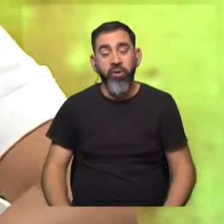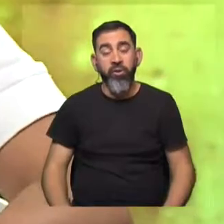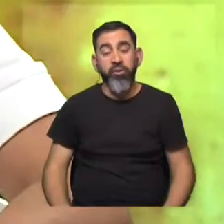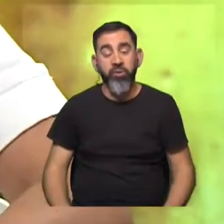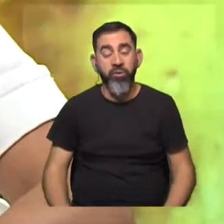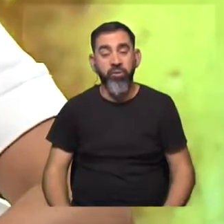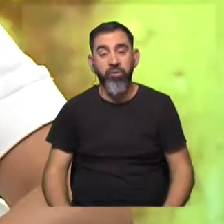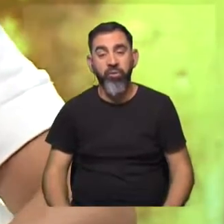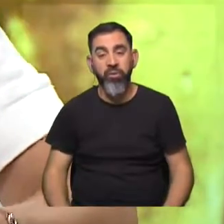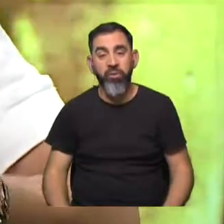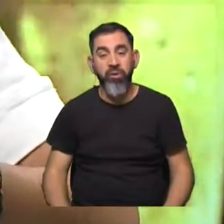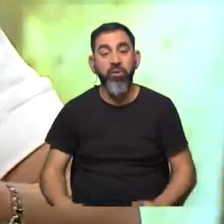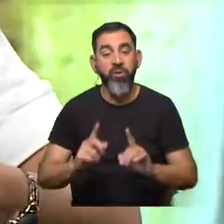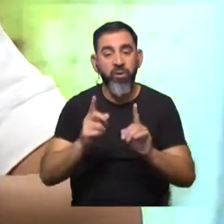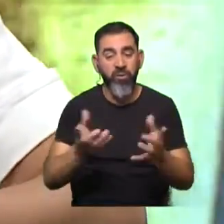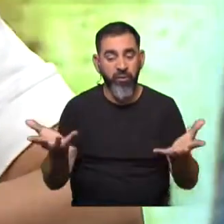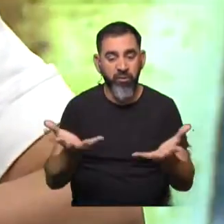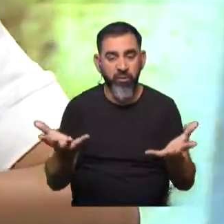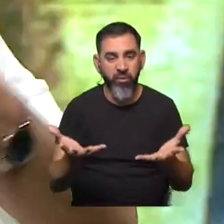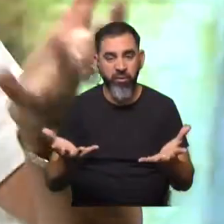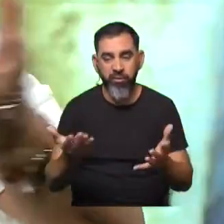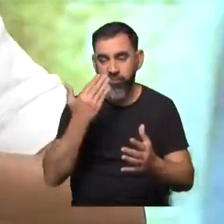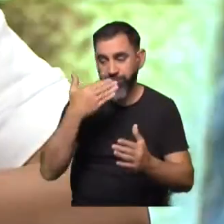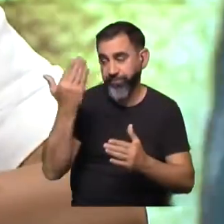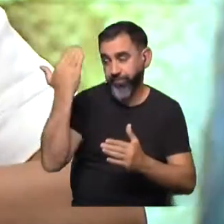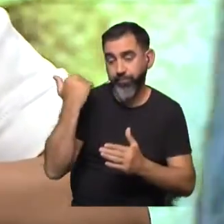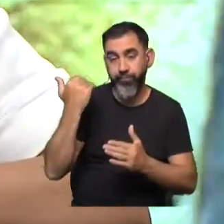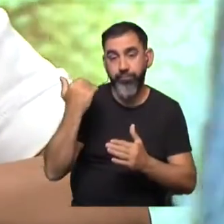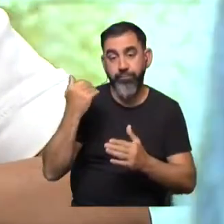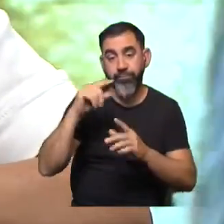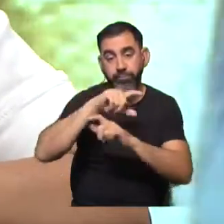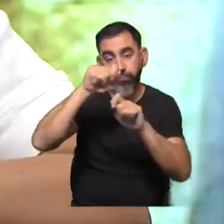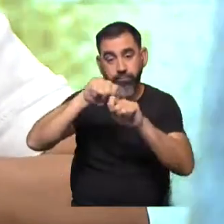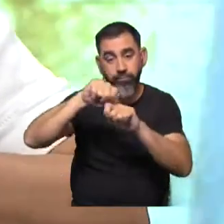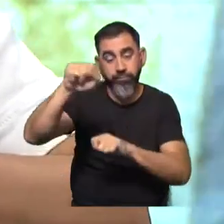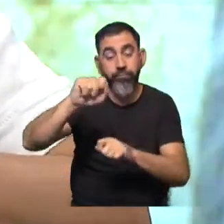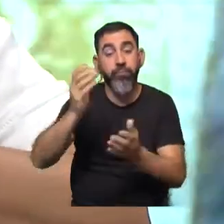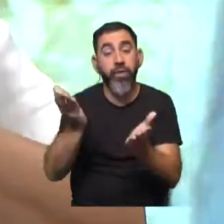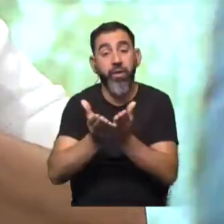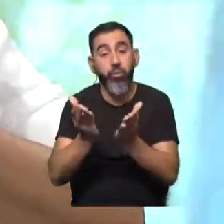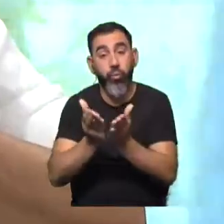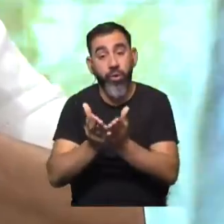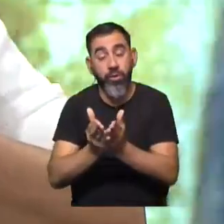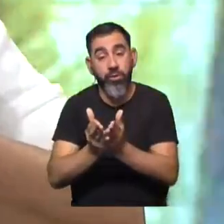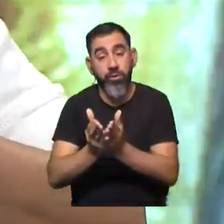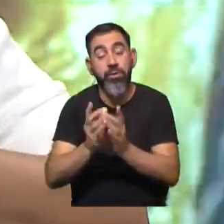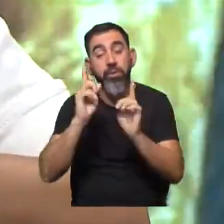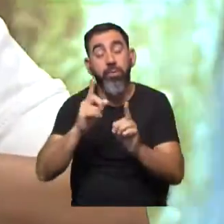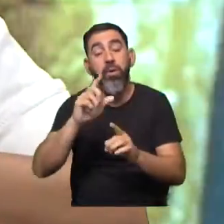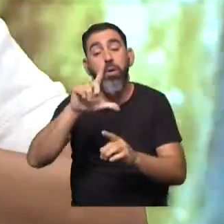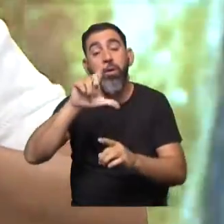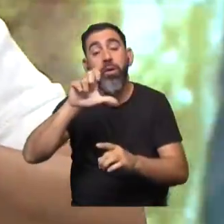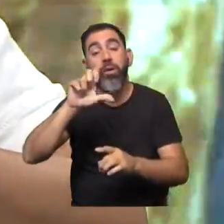hablando de ese tema, sino que bueno, que ahora de manera más reciente, en el marco de otra tesis de otra estudiante, de Cecilia Esquinca, hemos aislado de